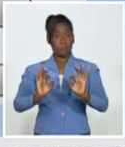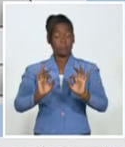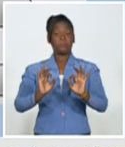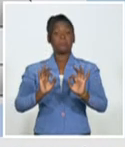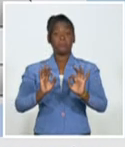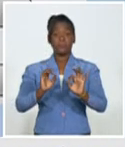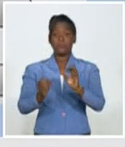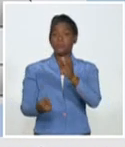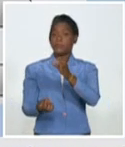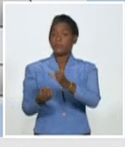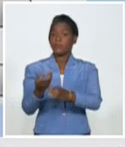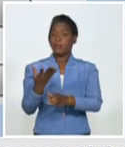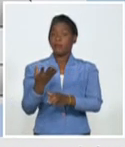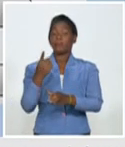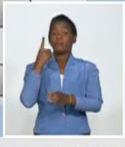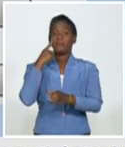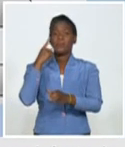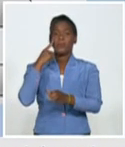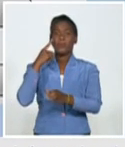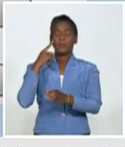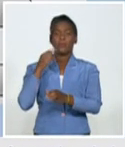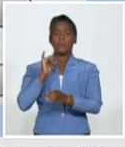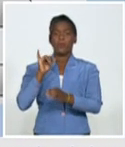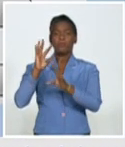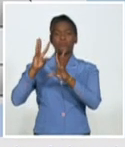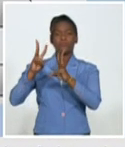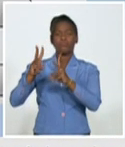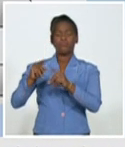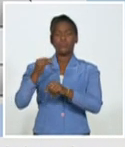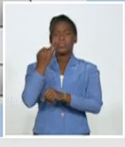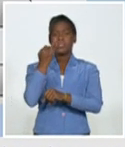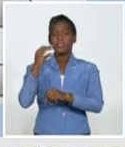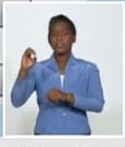diagnosticado un total de